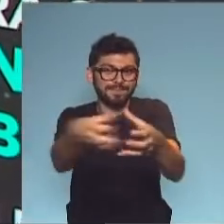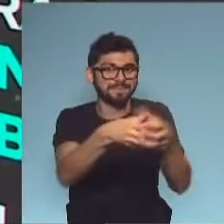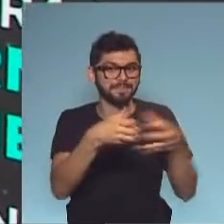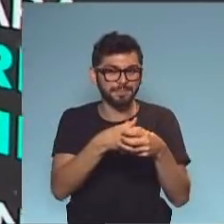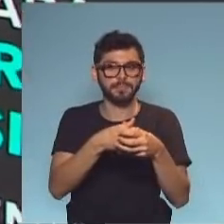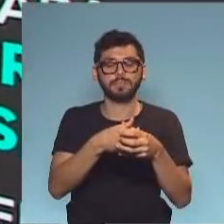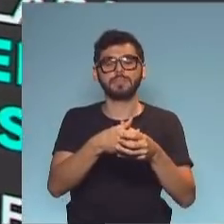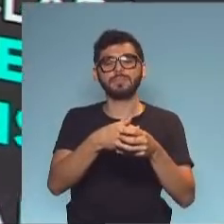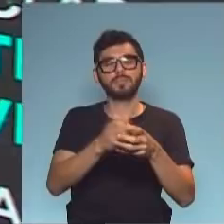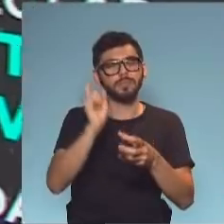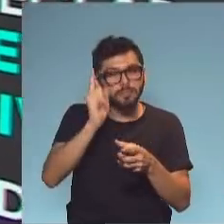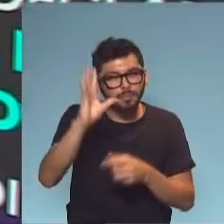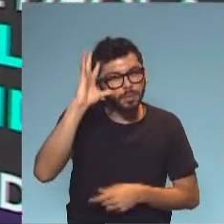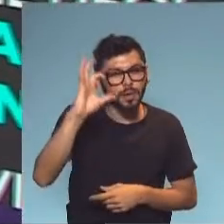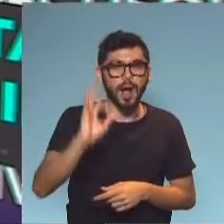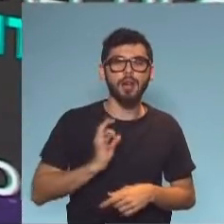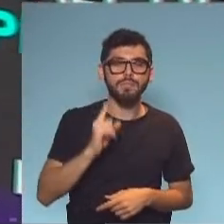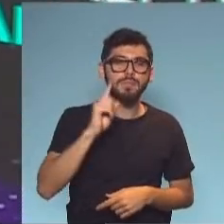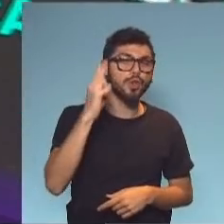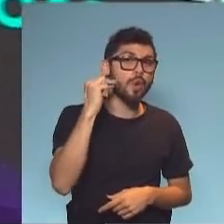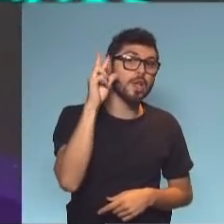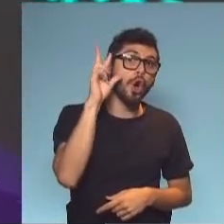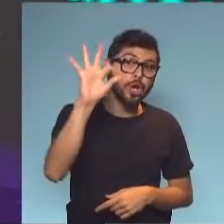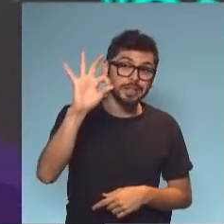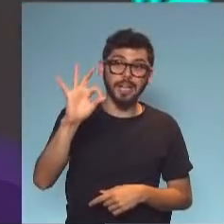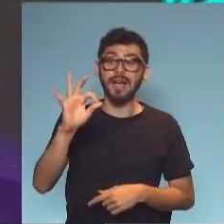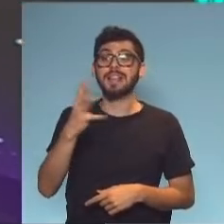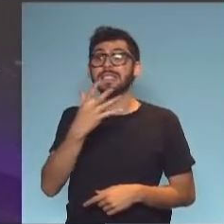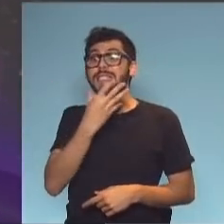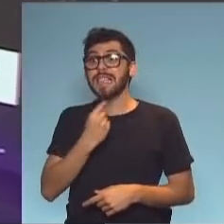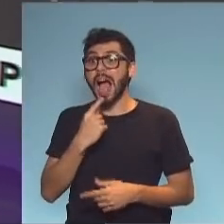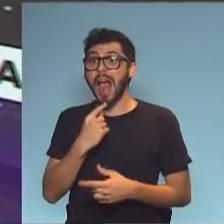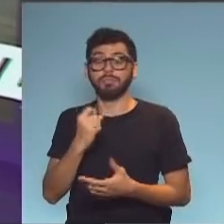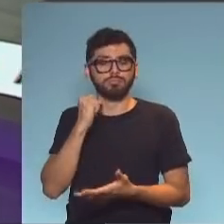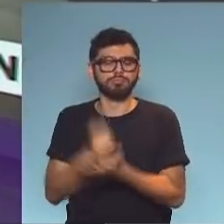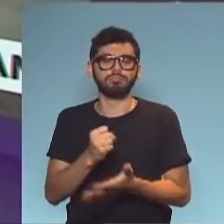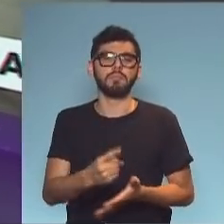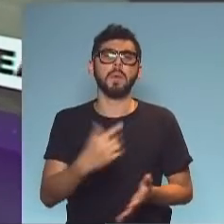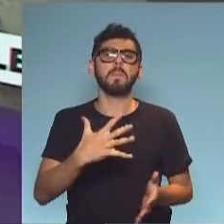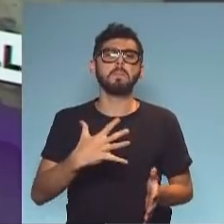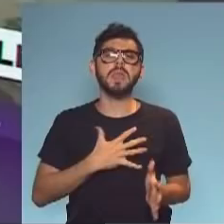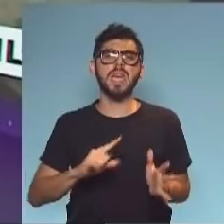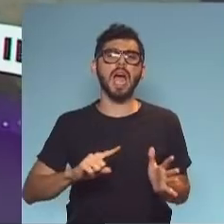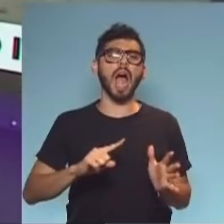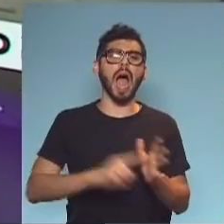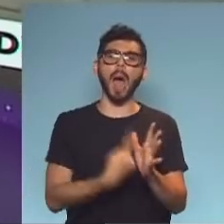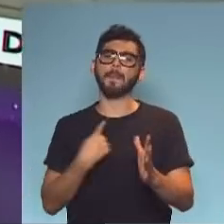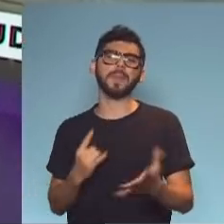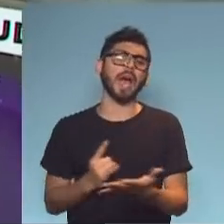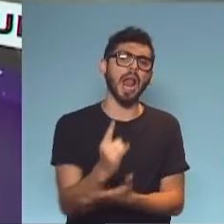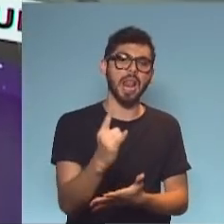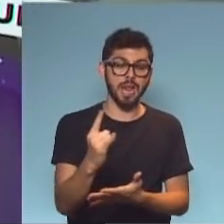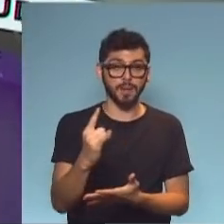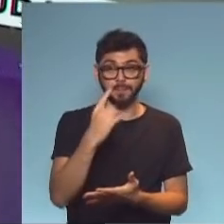que entender que en el año 1980 Israel la declara su capital eterna e indivisible. Eso no es